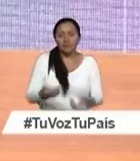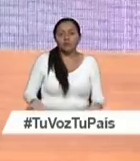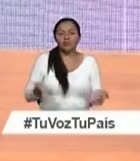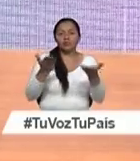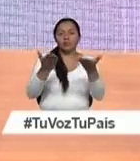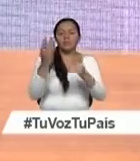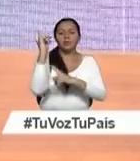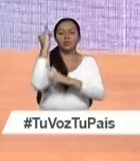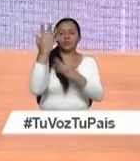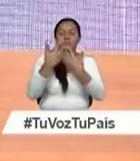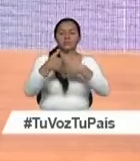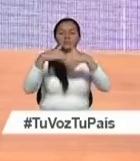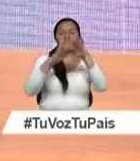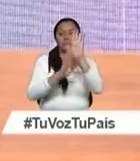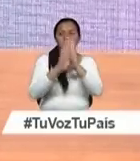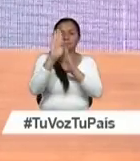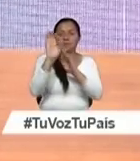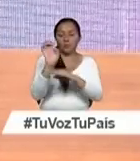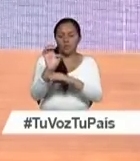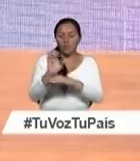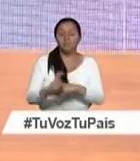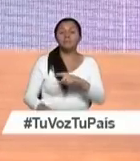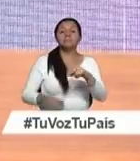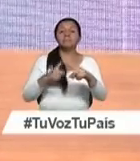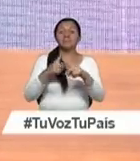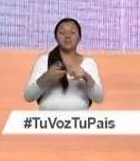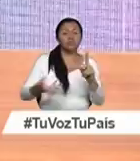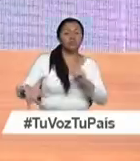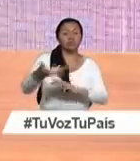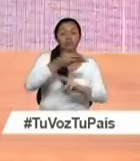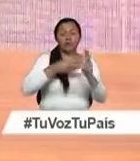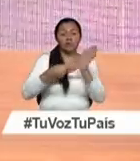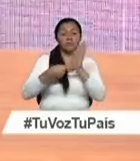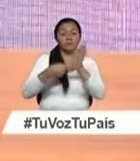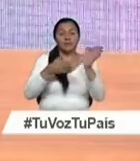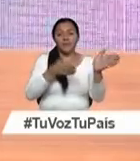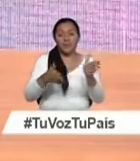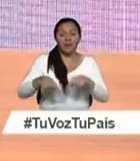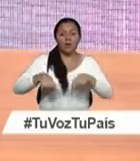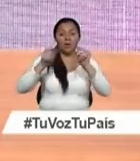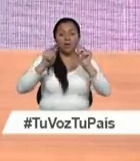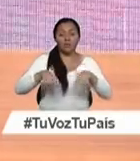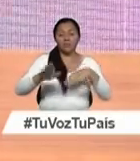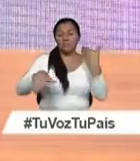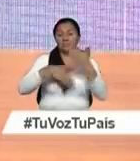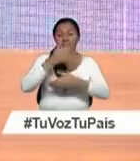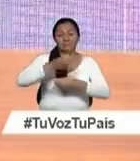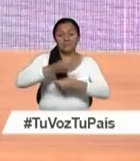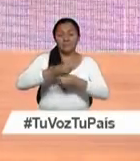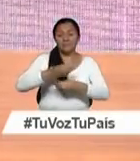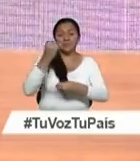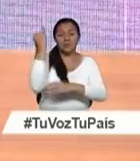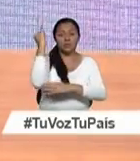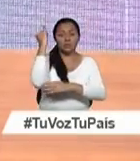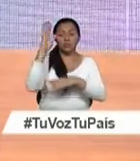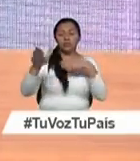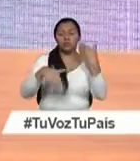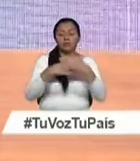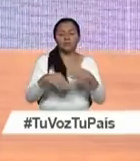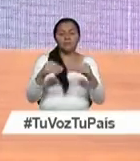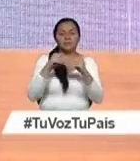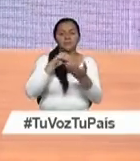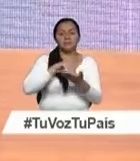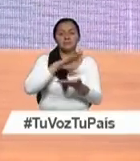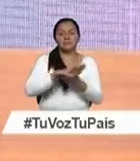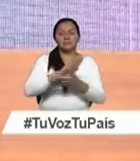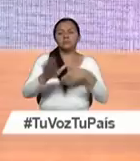nacional. Y esperamos que en todas esas sus modalidades de contratación, la industria nacional,